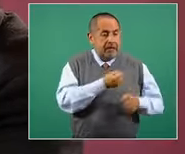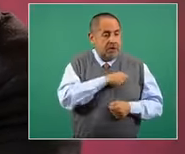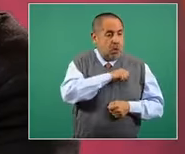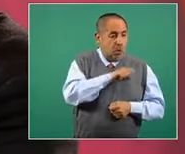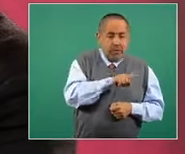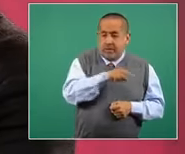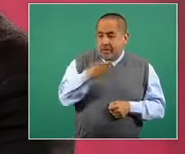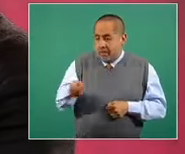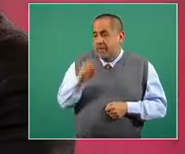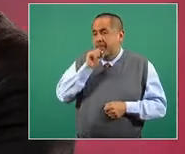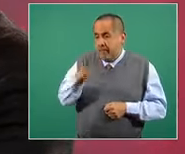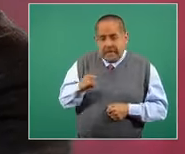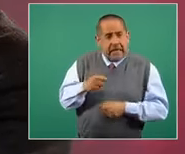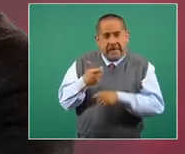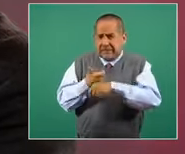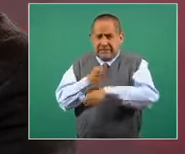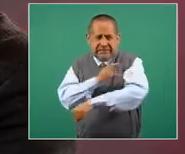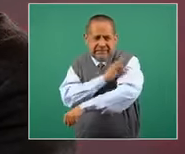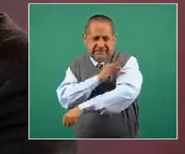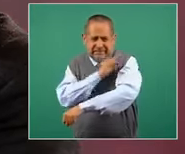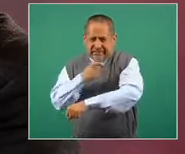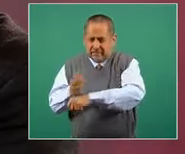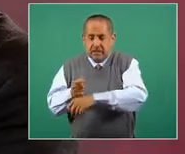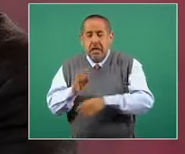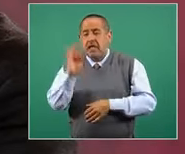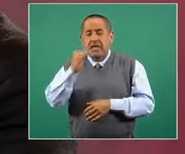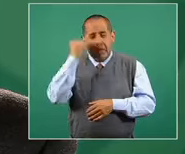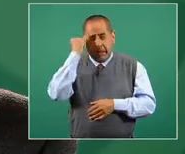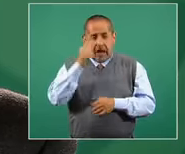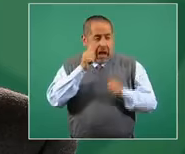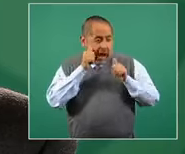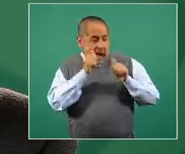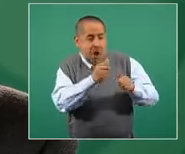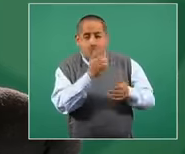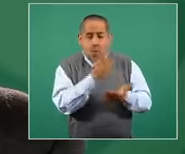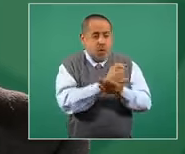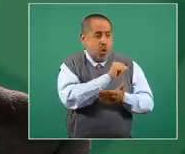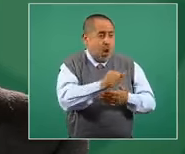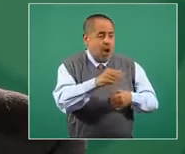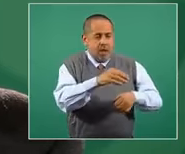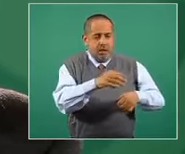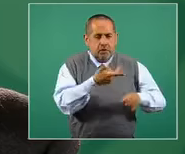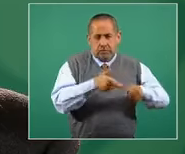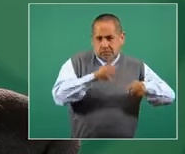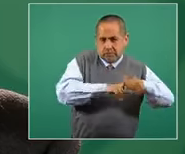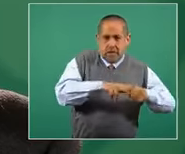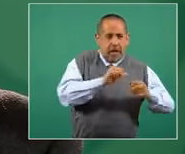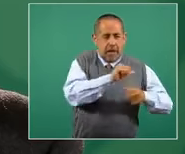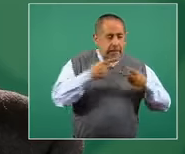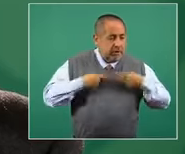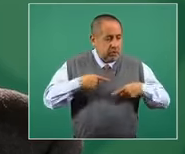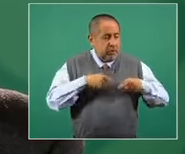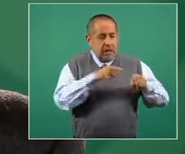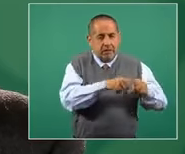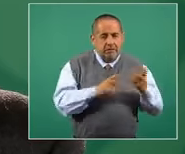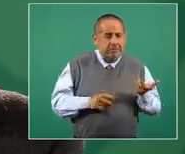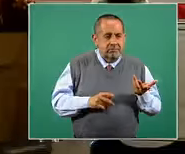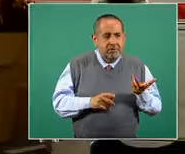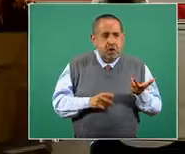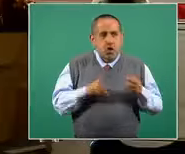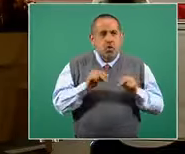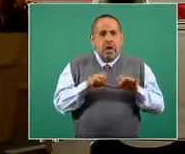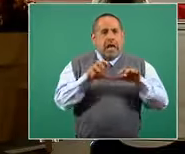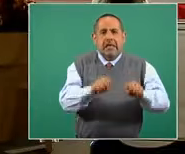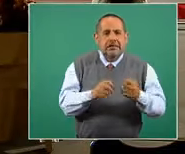porque si solo utilizáramos los recursos del sector salud, sobre todo los recursos humanos, las personas, no nos daríamos